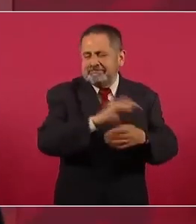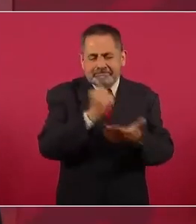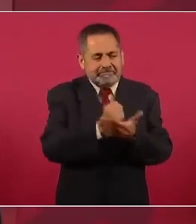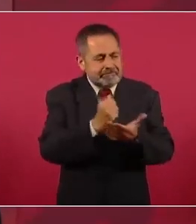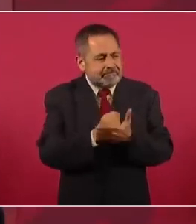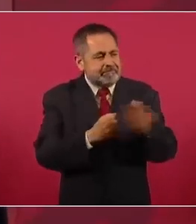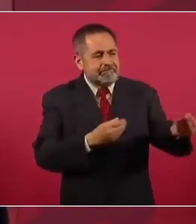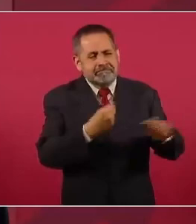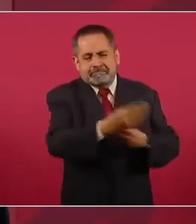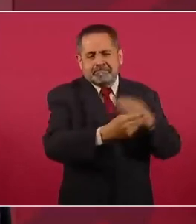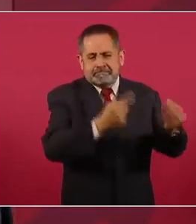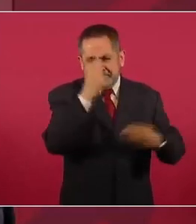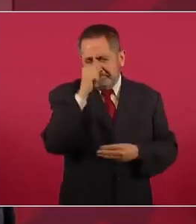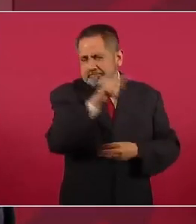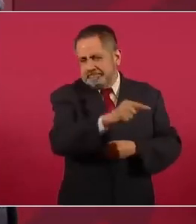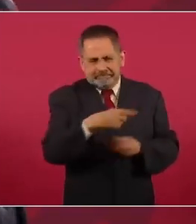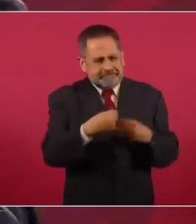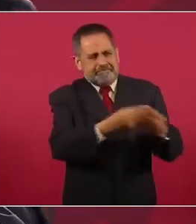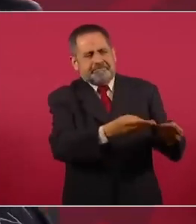porque había que